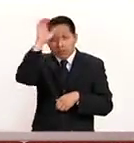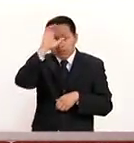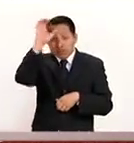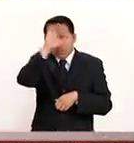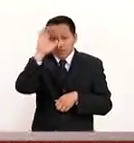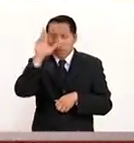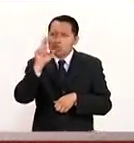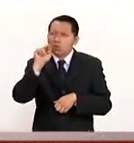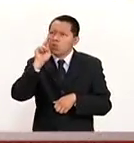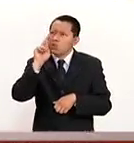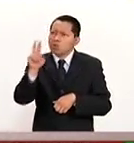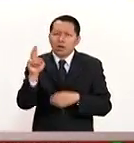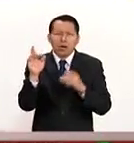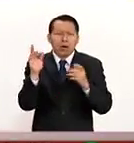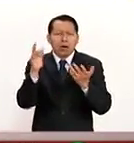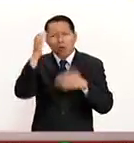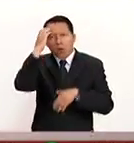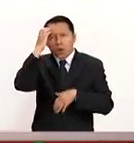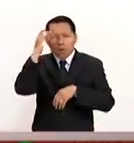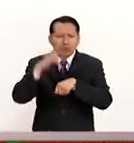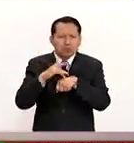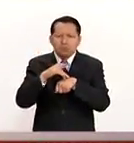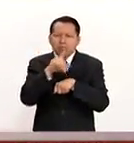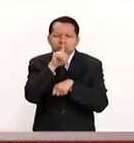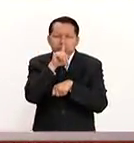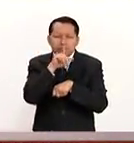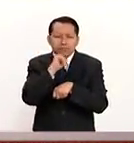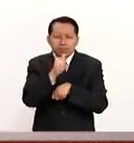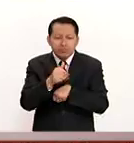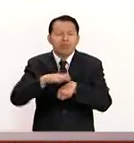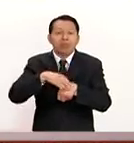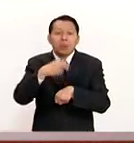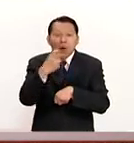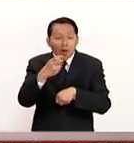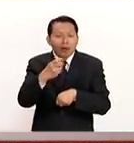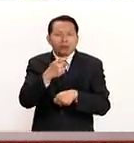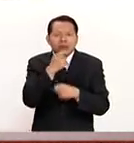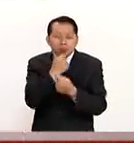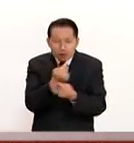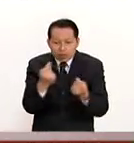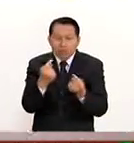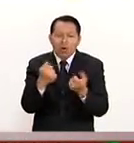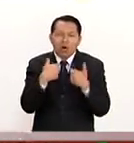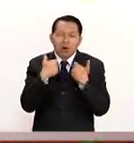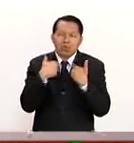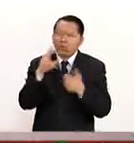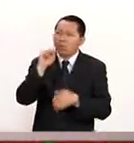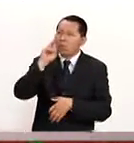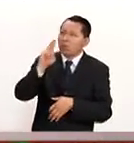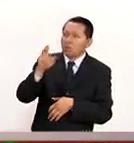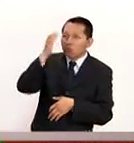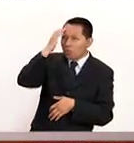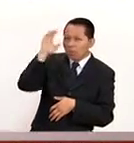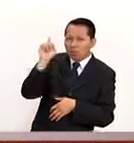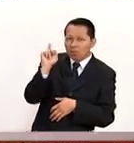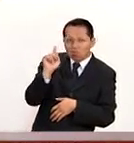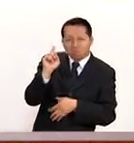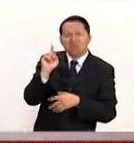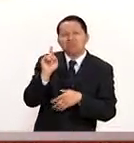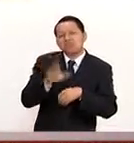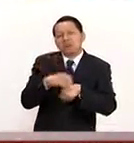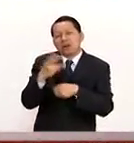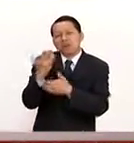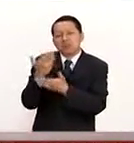entra dentro de un esquema que ellos conozcan. Entonces, debido a esto, los chicos no eligen finalmente una carrera científico-tecnológica. Entonces, ¿qué estamos